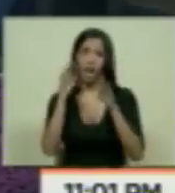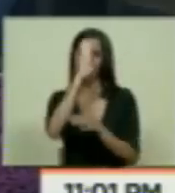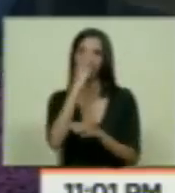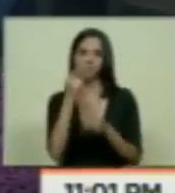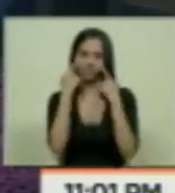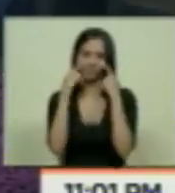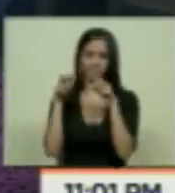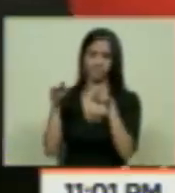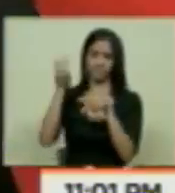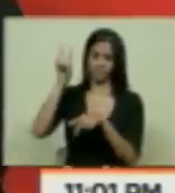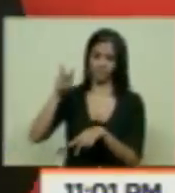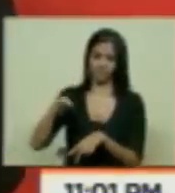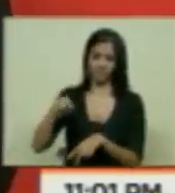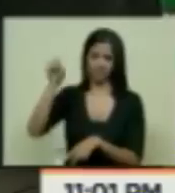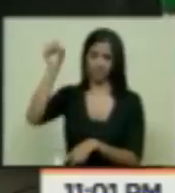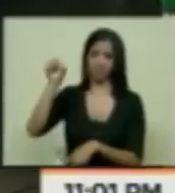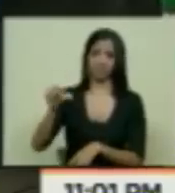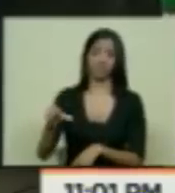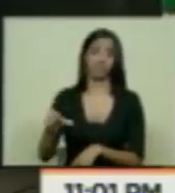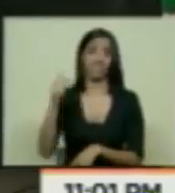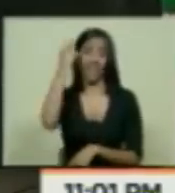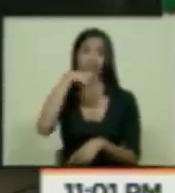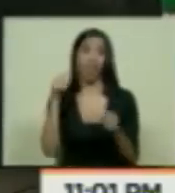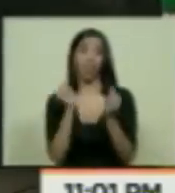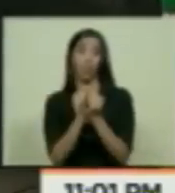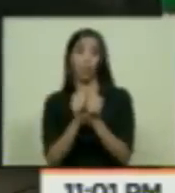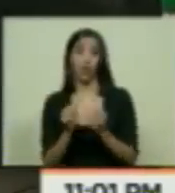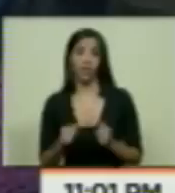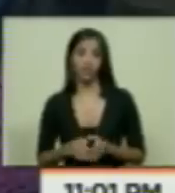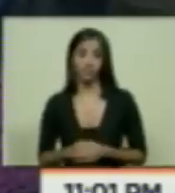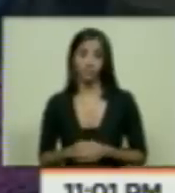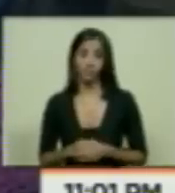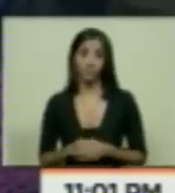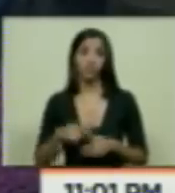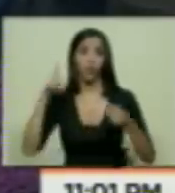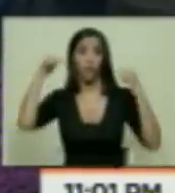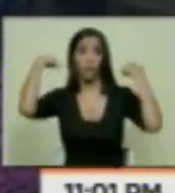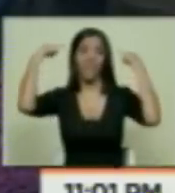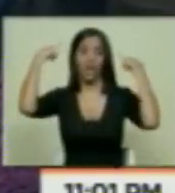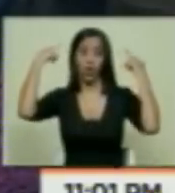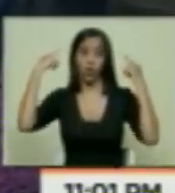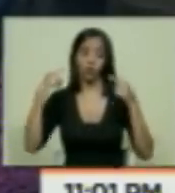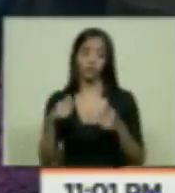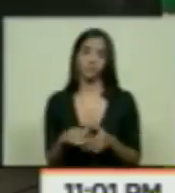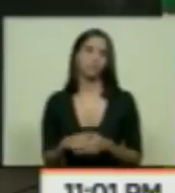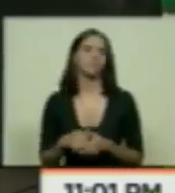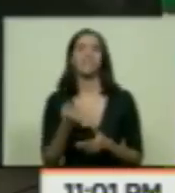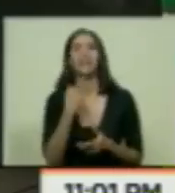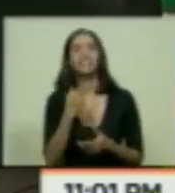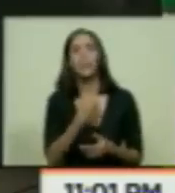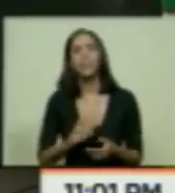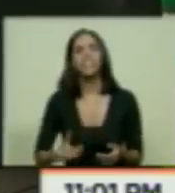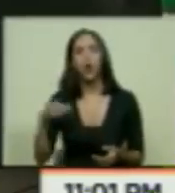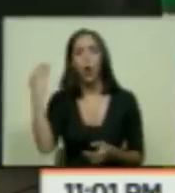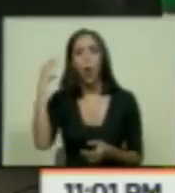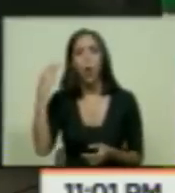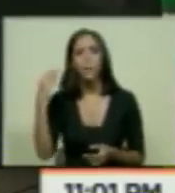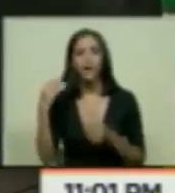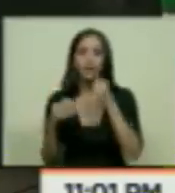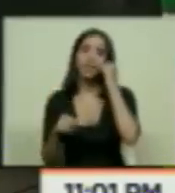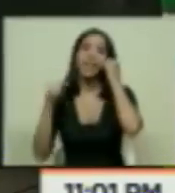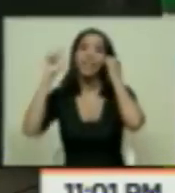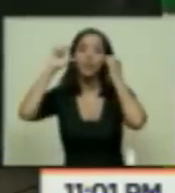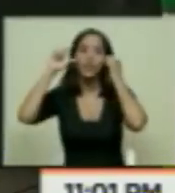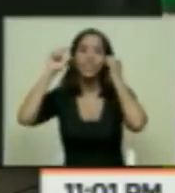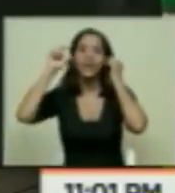den cuenta de la catadura moral. Soberano loco. ¿Ah? Soberano loco. Bueno, y lo que ha hecho Duque, y ha dicho Duque, en estos días el